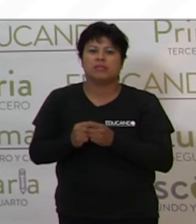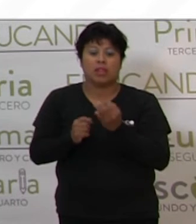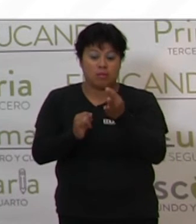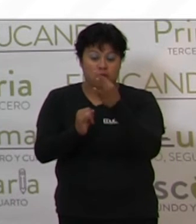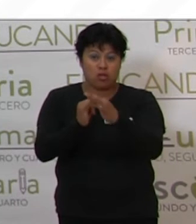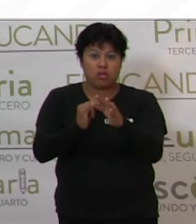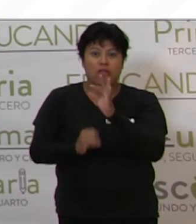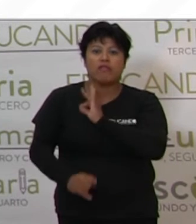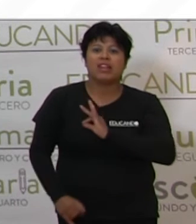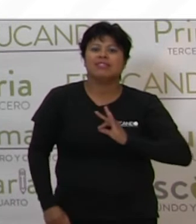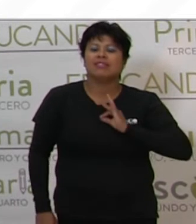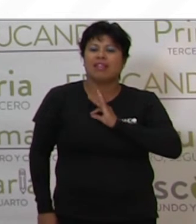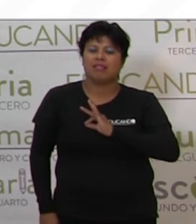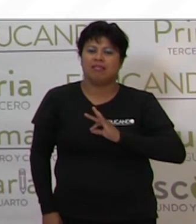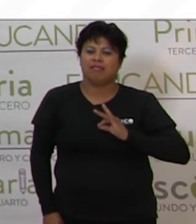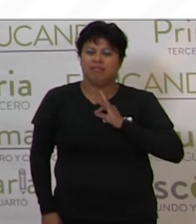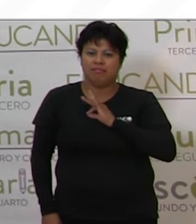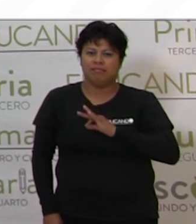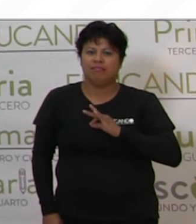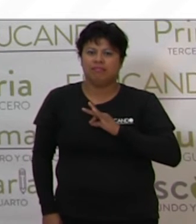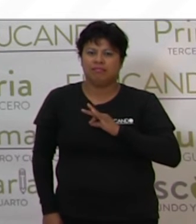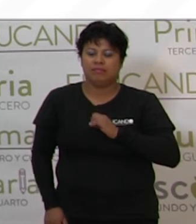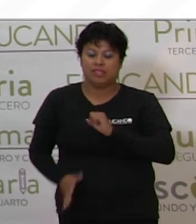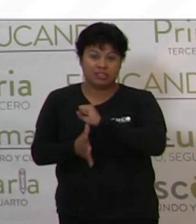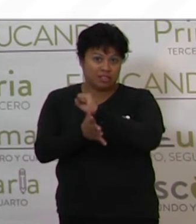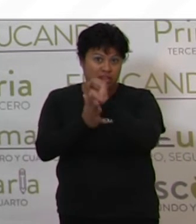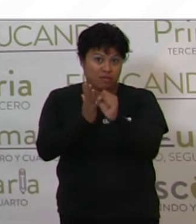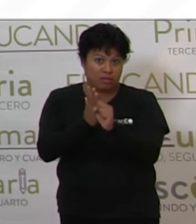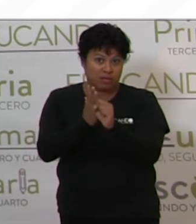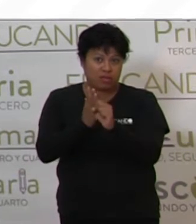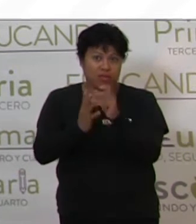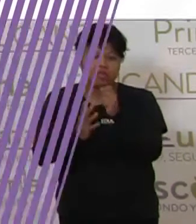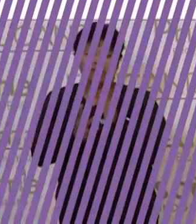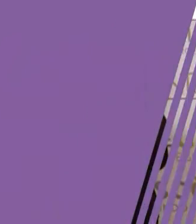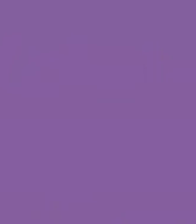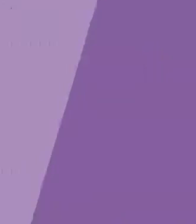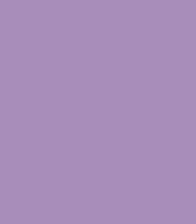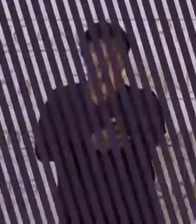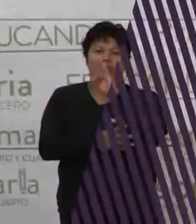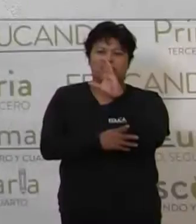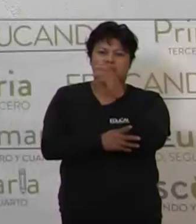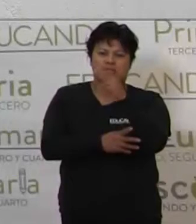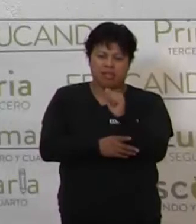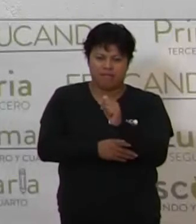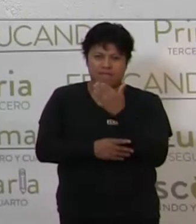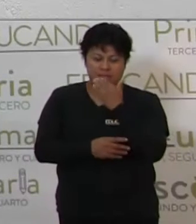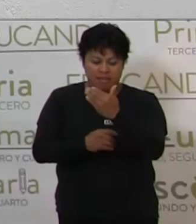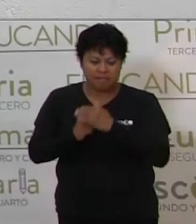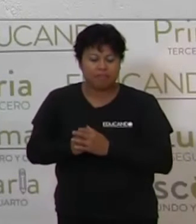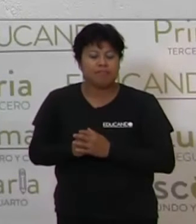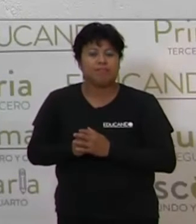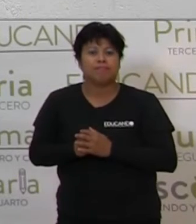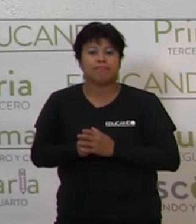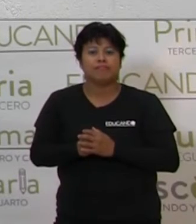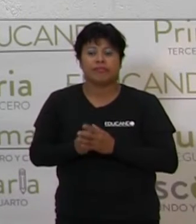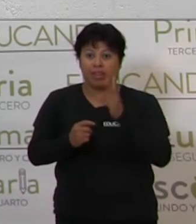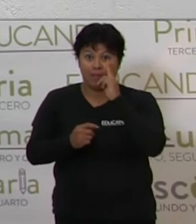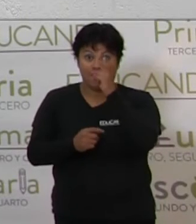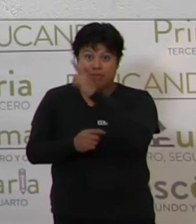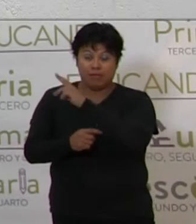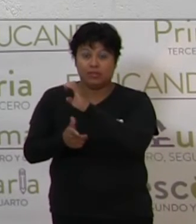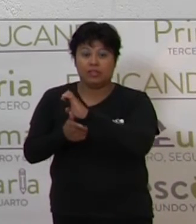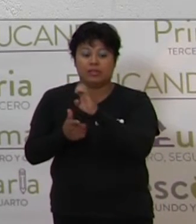último, felicidad, y el sinónimo es dicha. Muy bien, pues ya